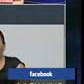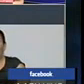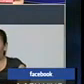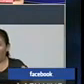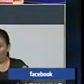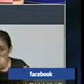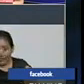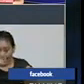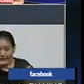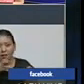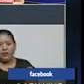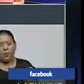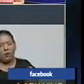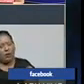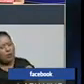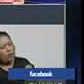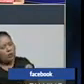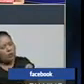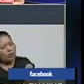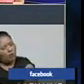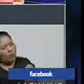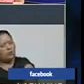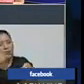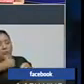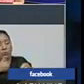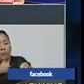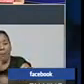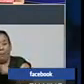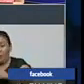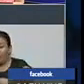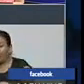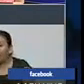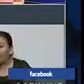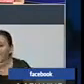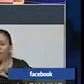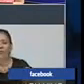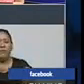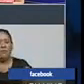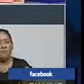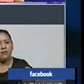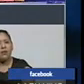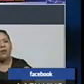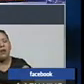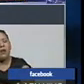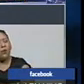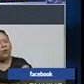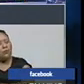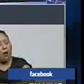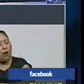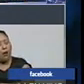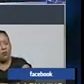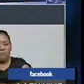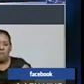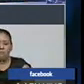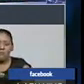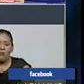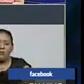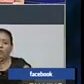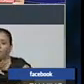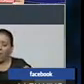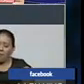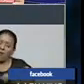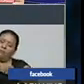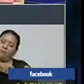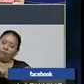salvadoreños este es el recuerdo de una tragedia, pero para esas familias es el recuerdo de la pérdida de un ser querido, una situación